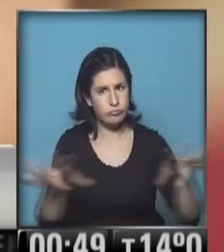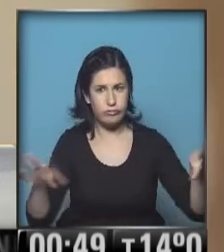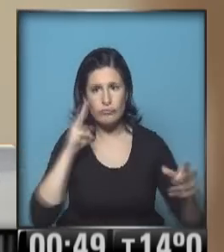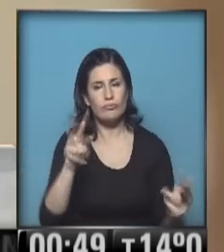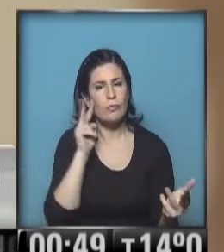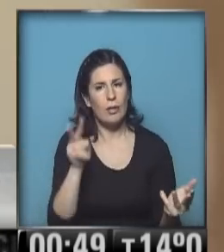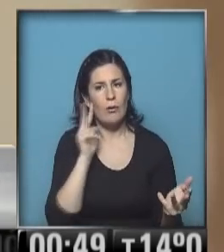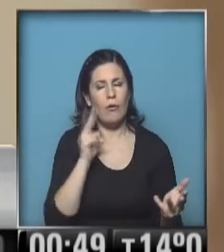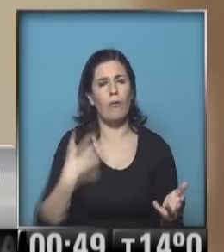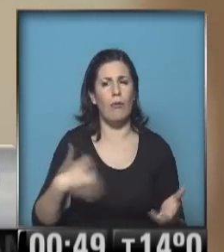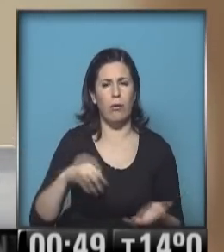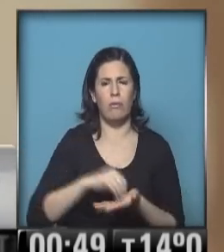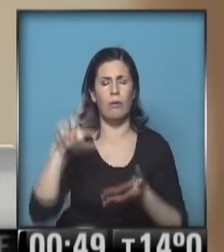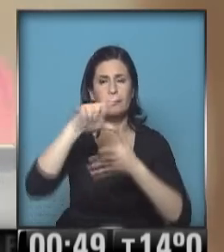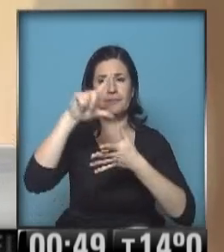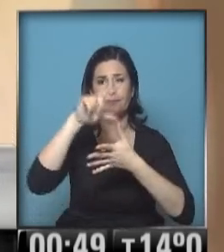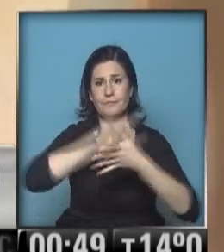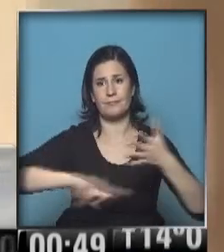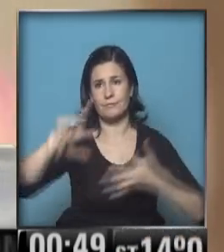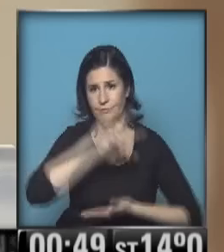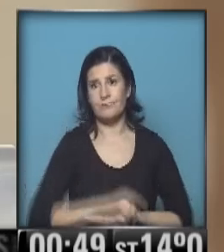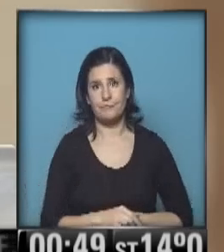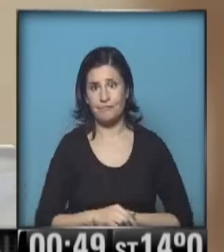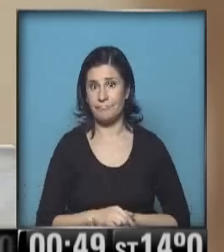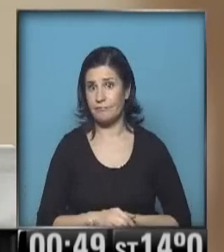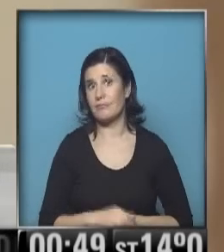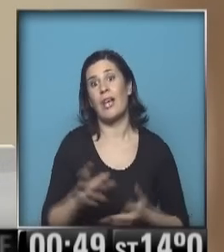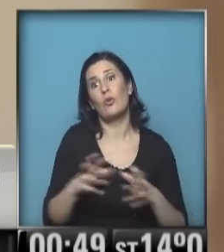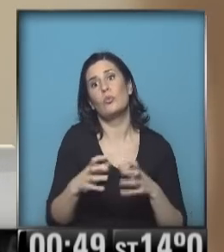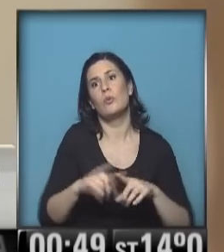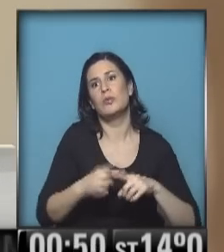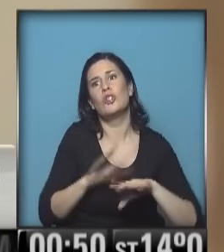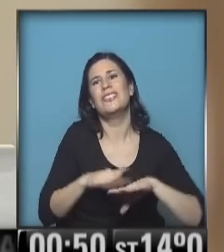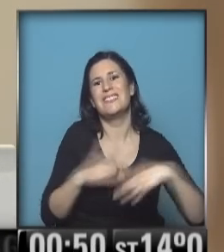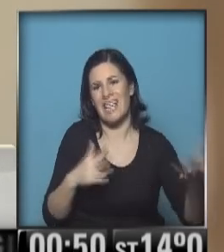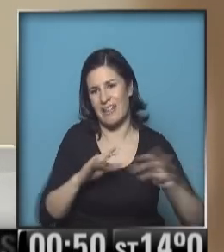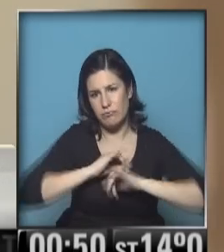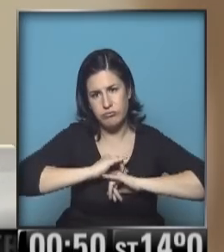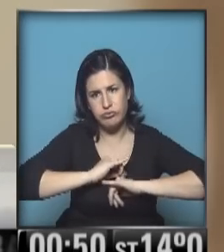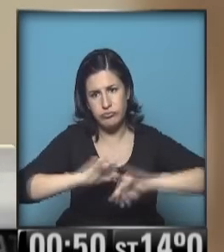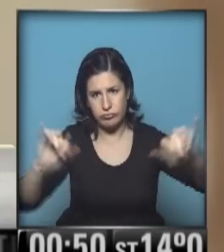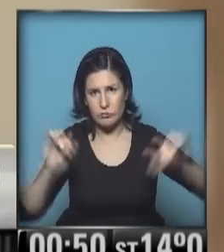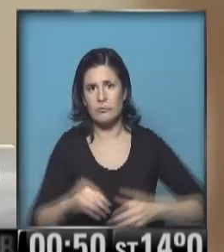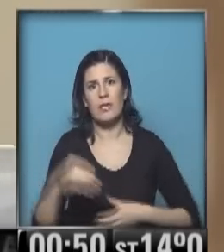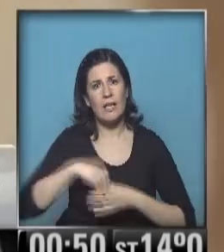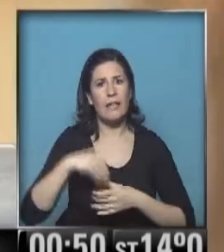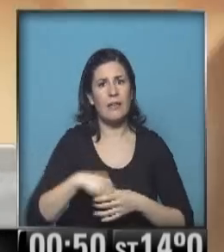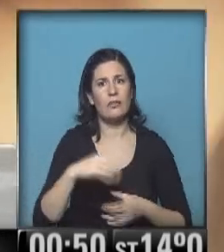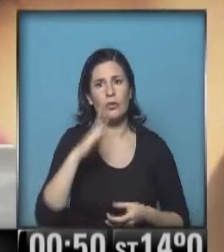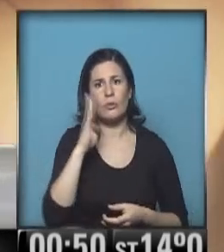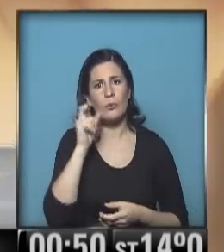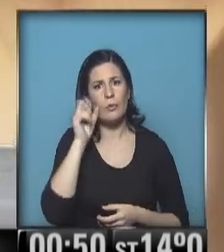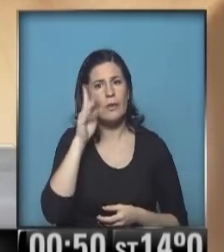en Latinoamérica. Fue como un despiola así de izquierda en la internet. Actúan Carlos Weber, Omar